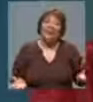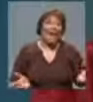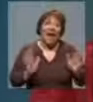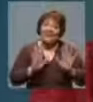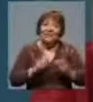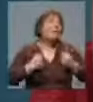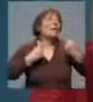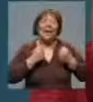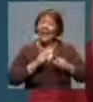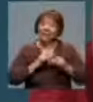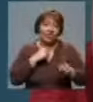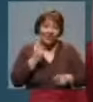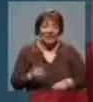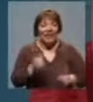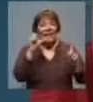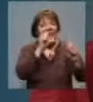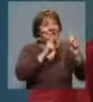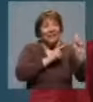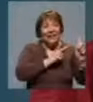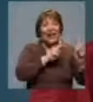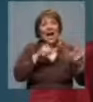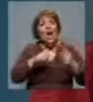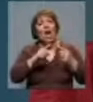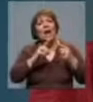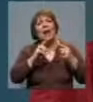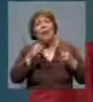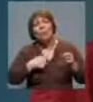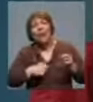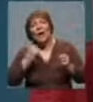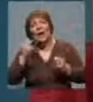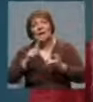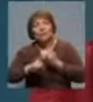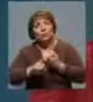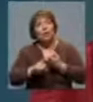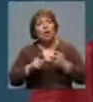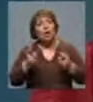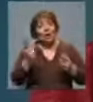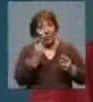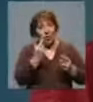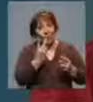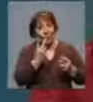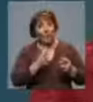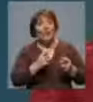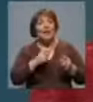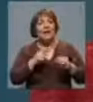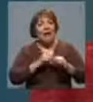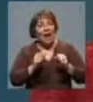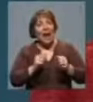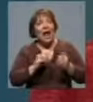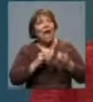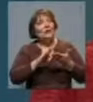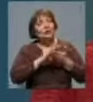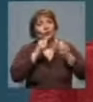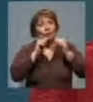la relación el vínculo entre Cristina Fernández y Mujica y usted ayudó por por ejemplo a destrabar